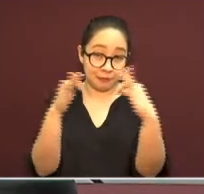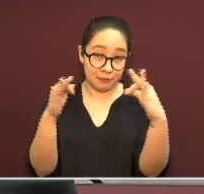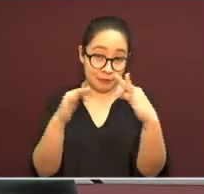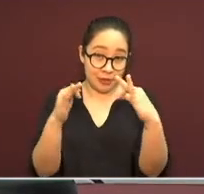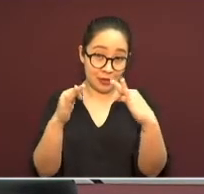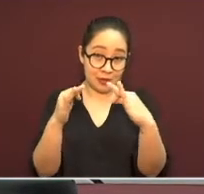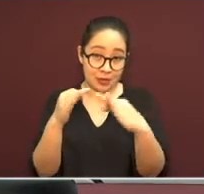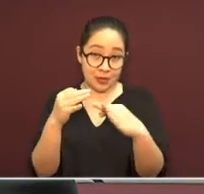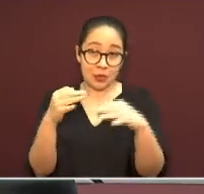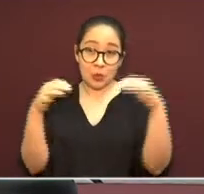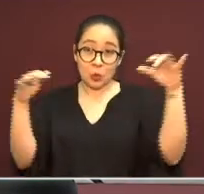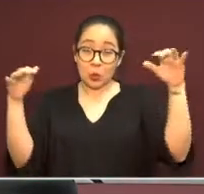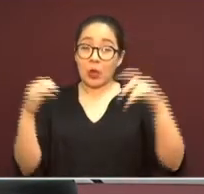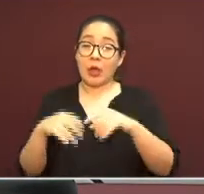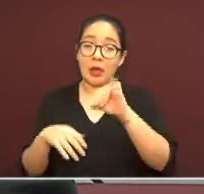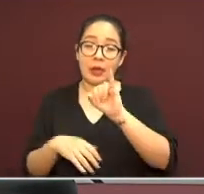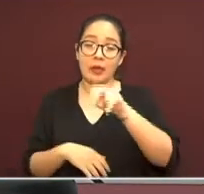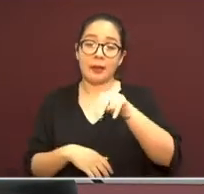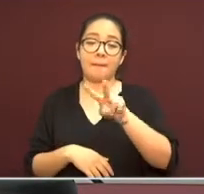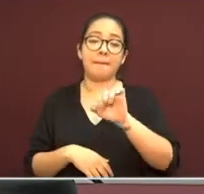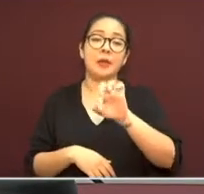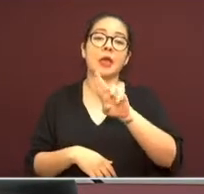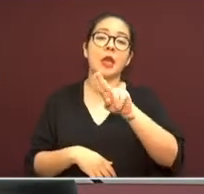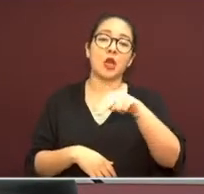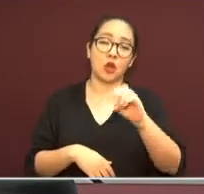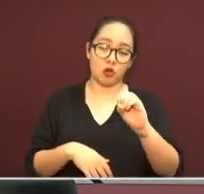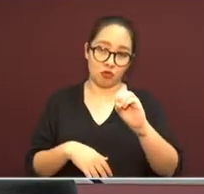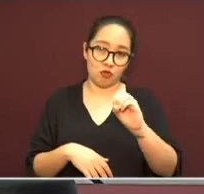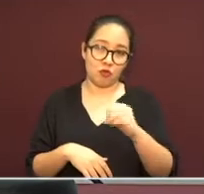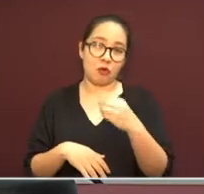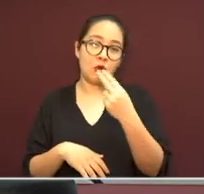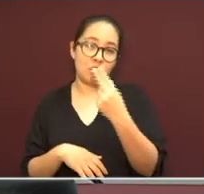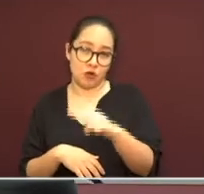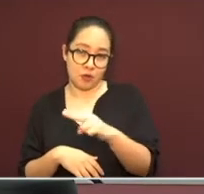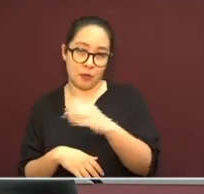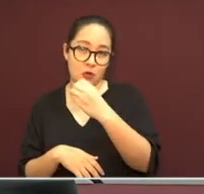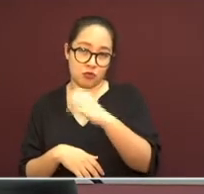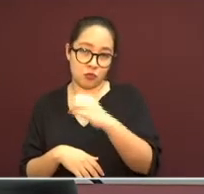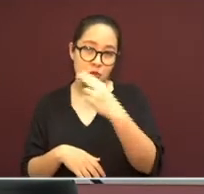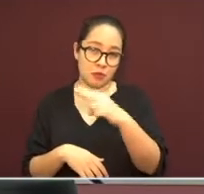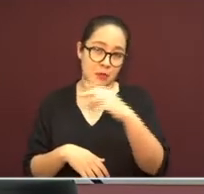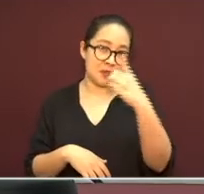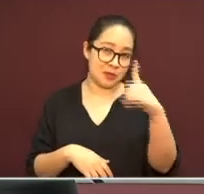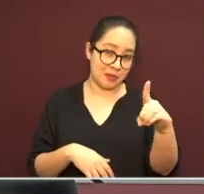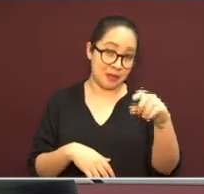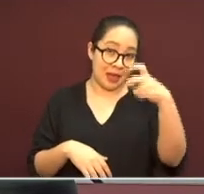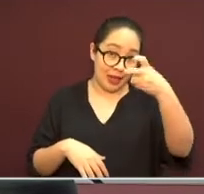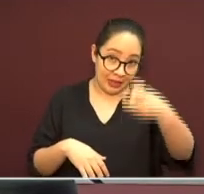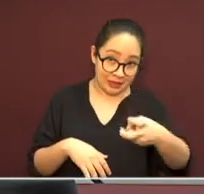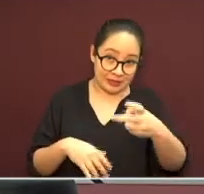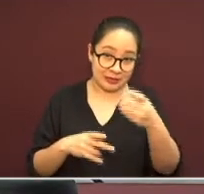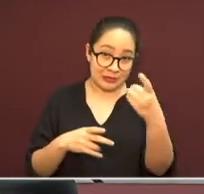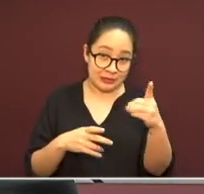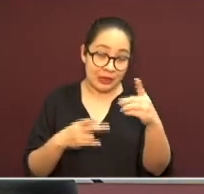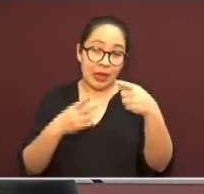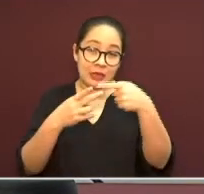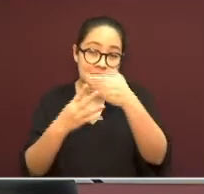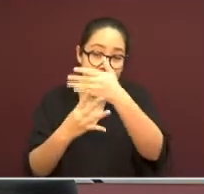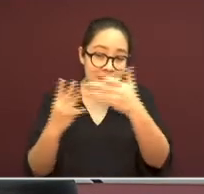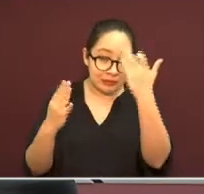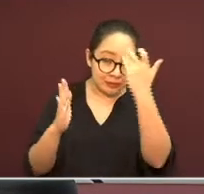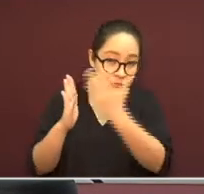intensidad las enfermedades respiratorias agudas y por lo cual en cada familia debe